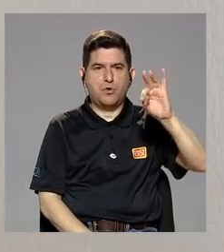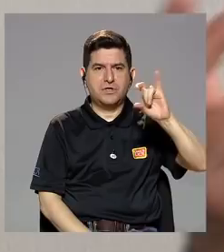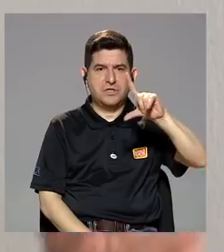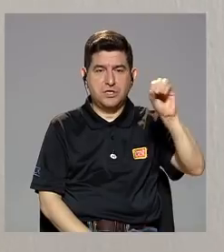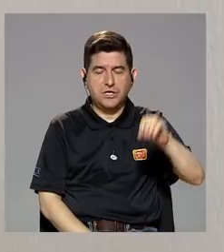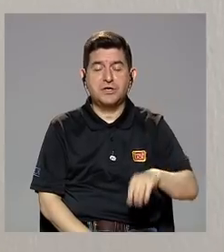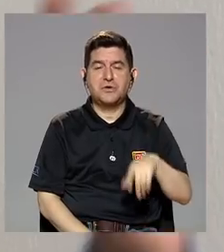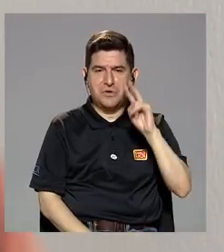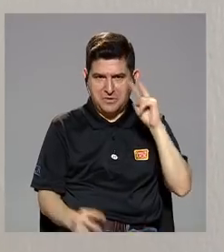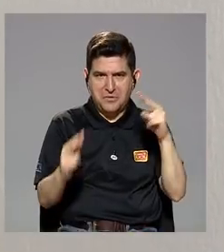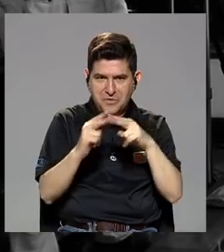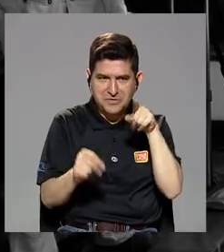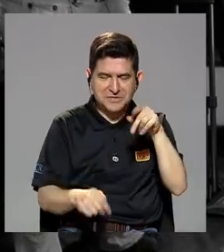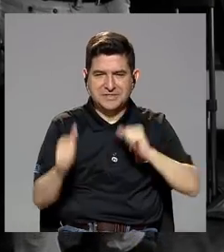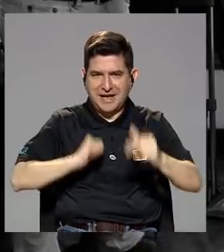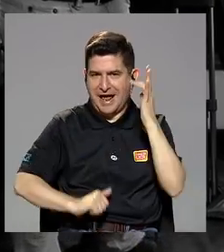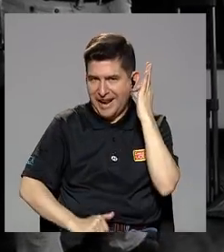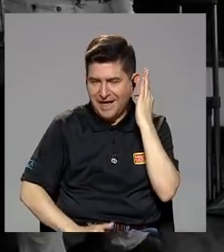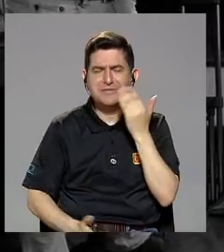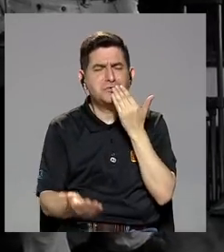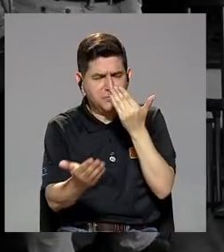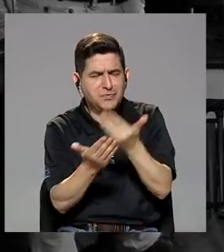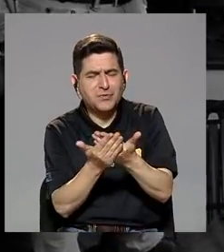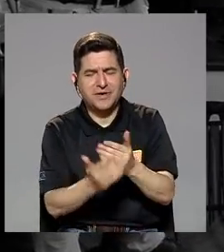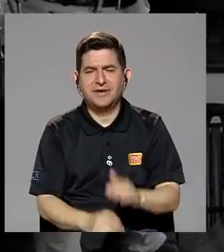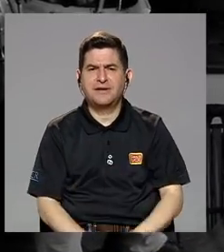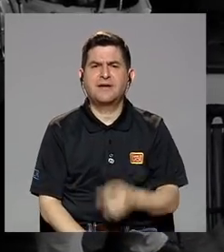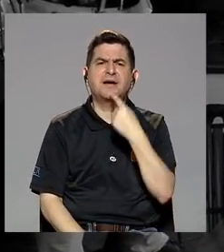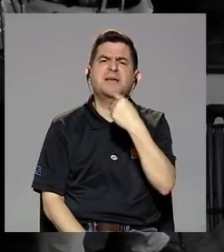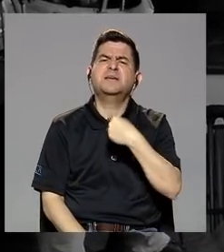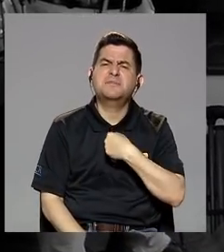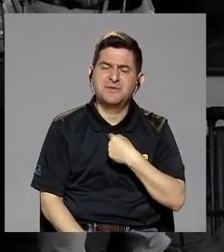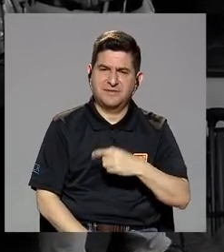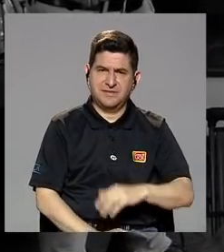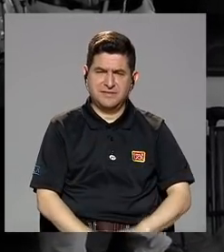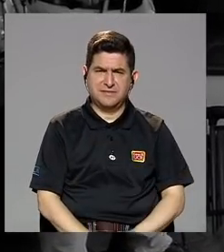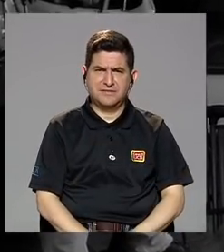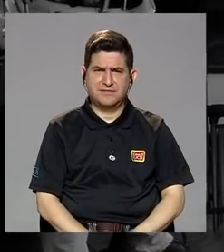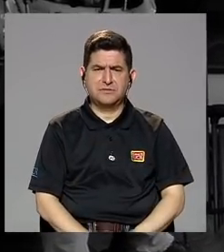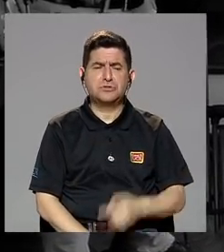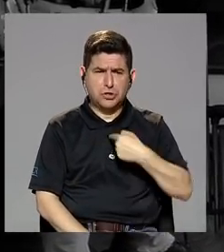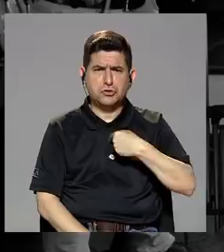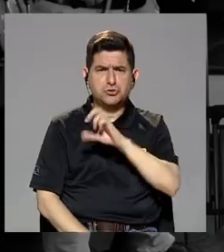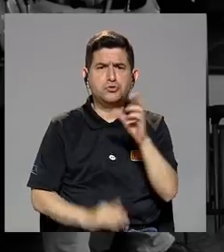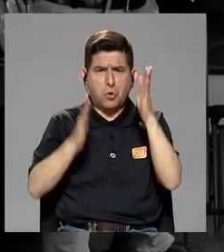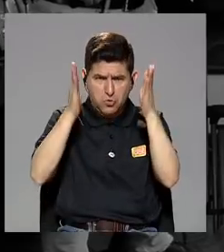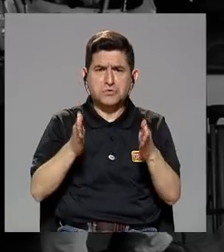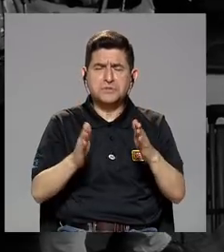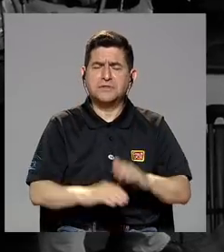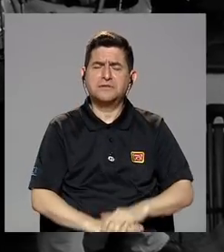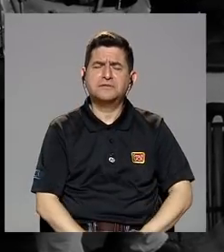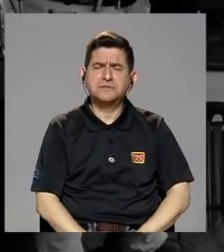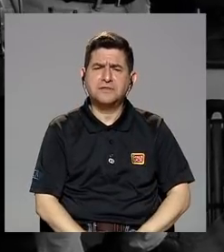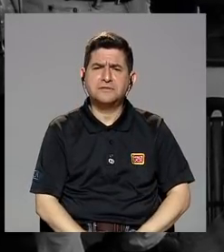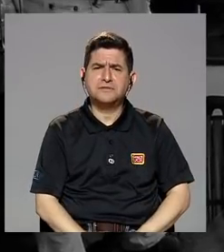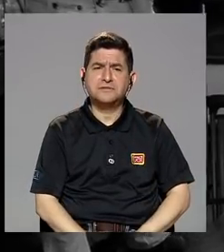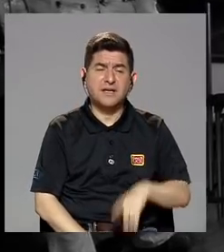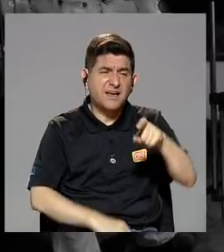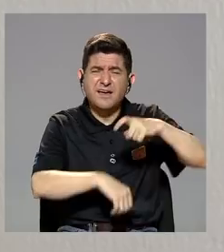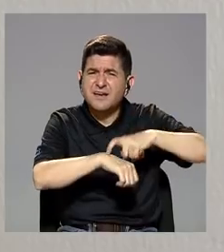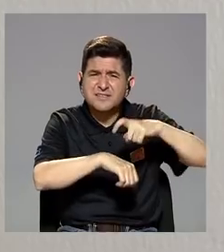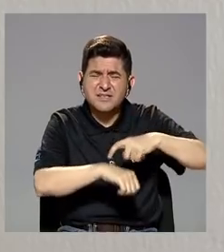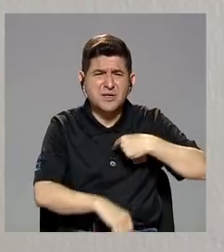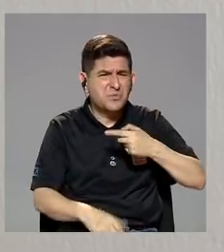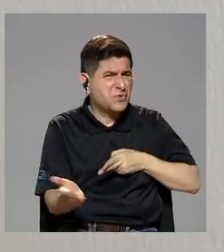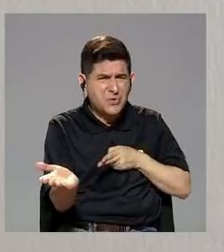conoce mucha gente no sólo la pensión es muy buena es gris y me dice yo soy costarricense me dice yo en esa época